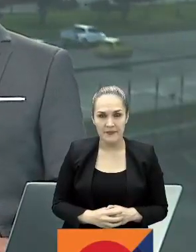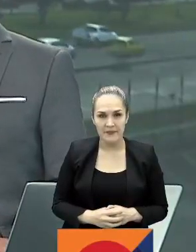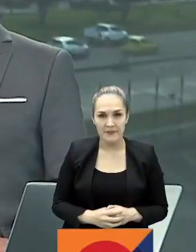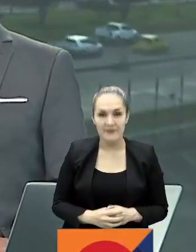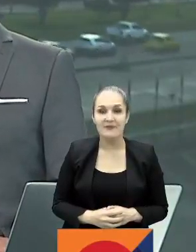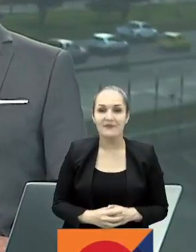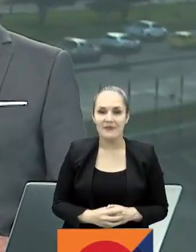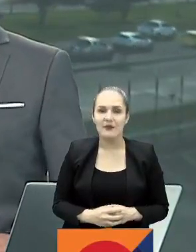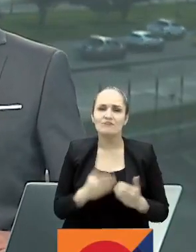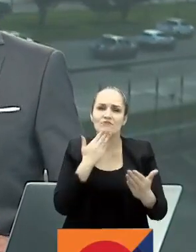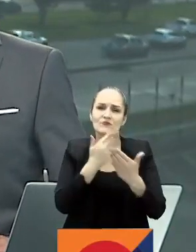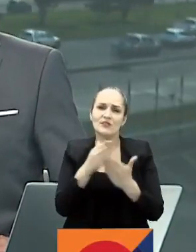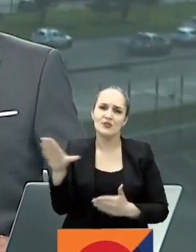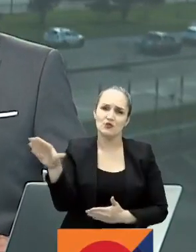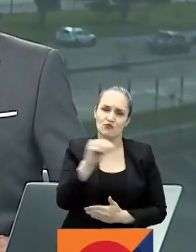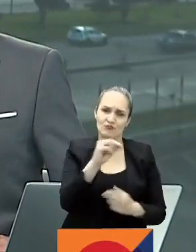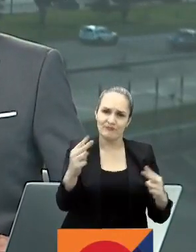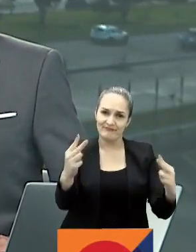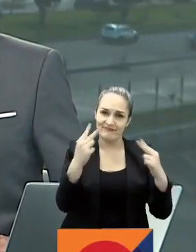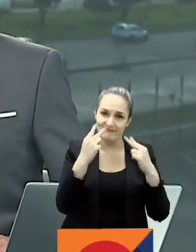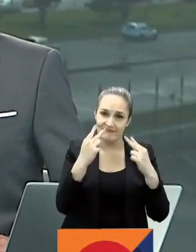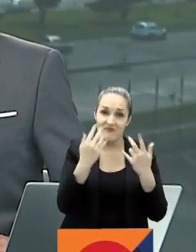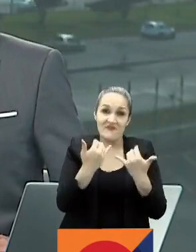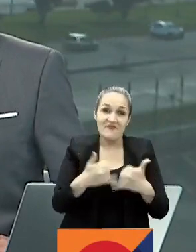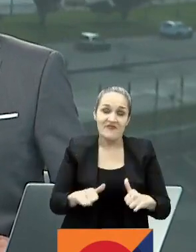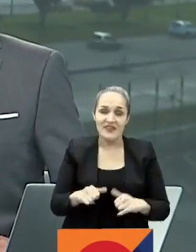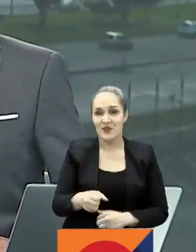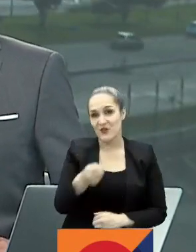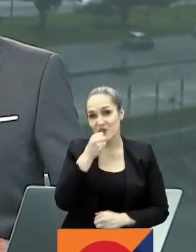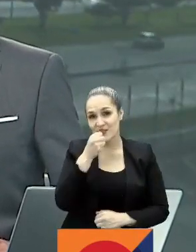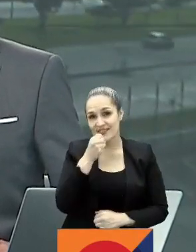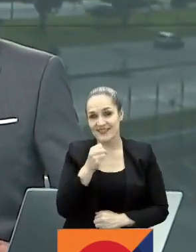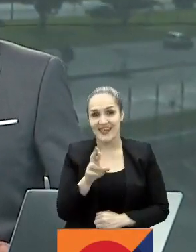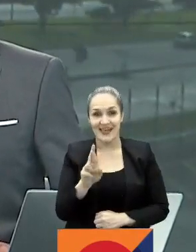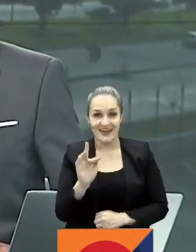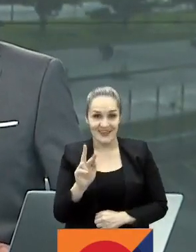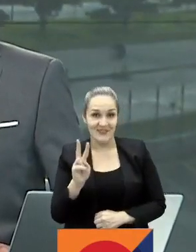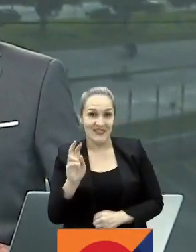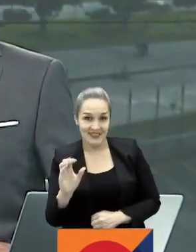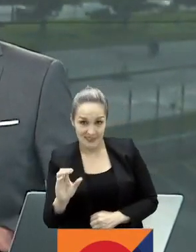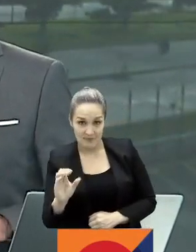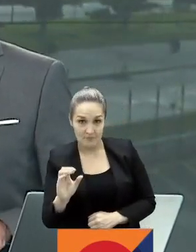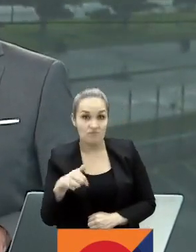Bien, a ustedes muchas gracias por acompañarnos. Hasta aquí las noticias. Recuerden que nos vemos de nuevo a las 7.